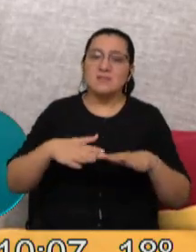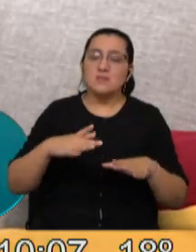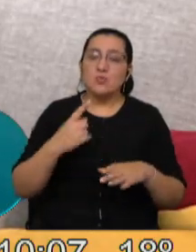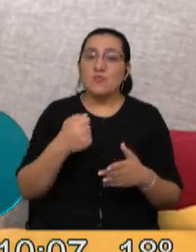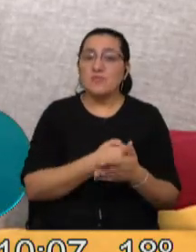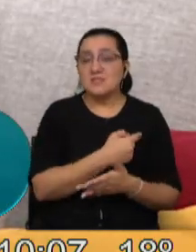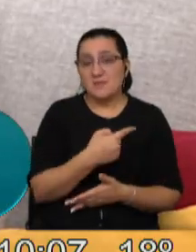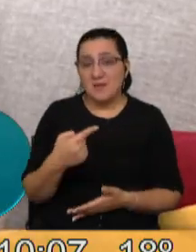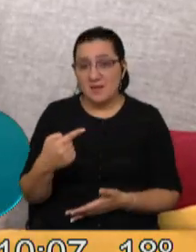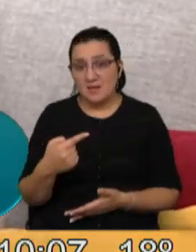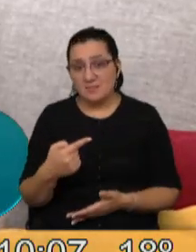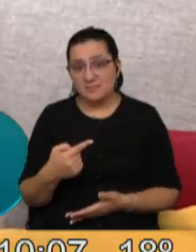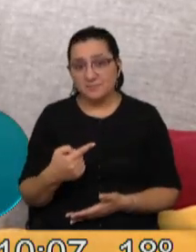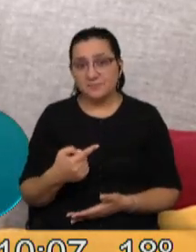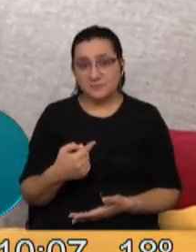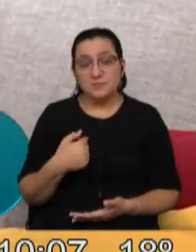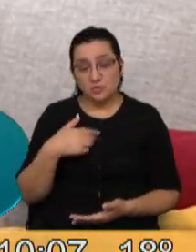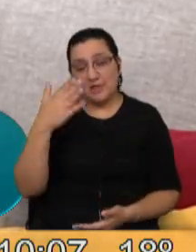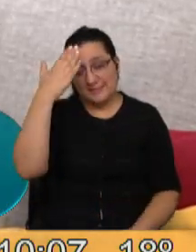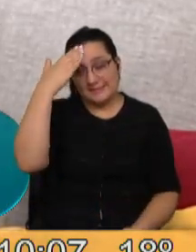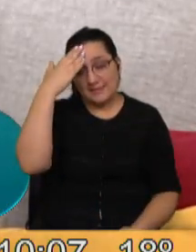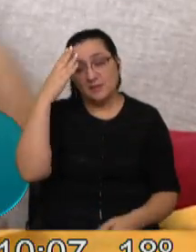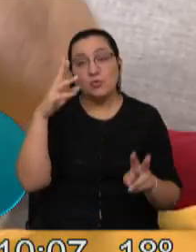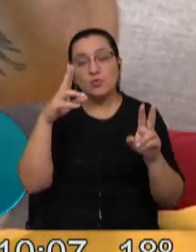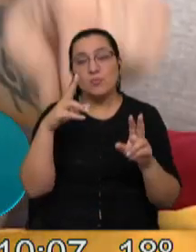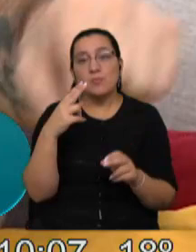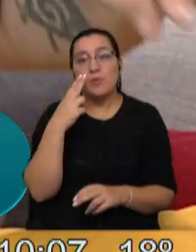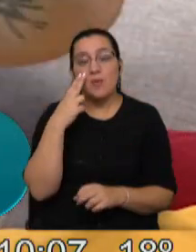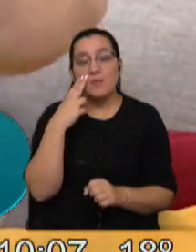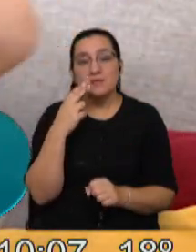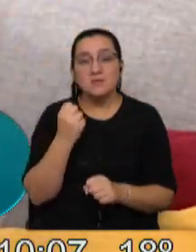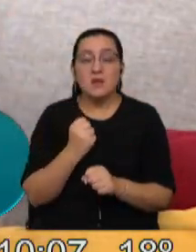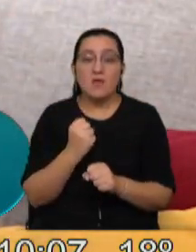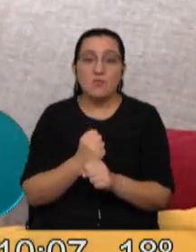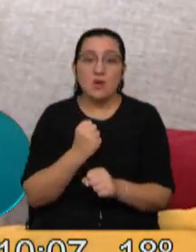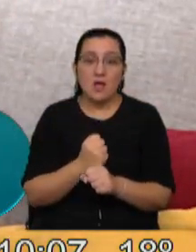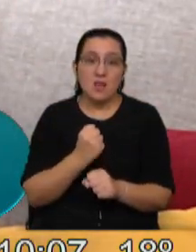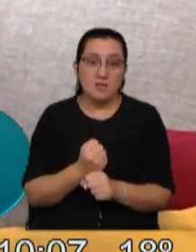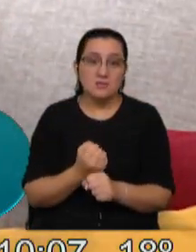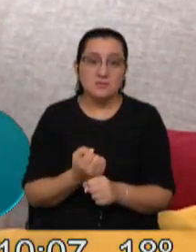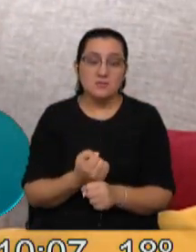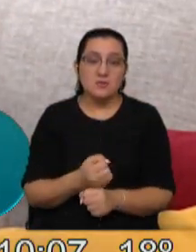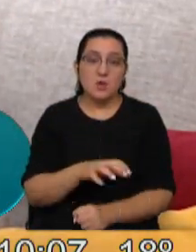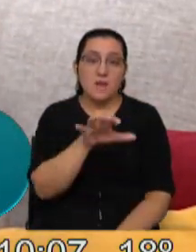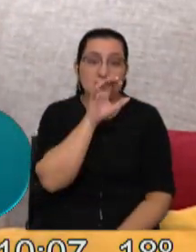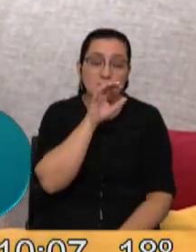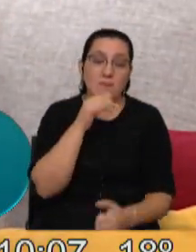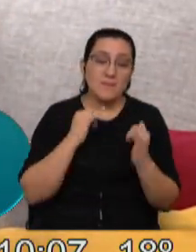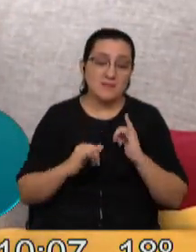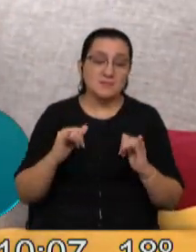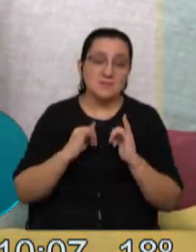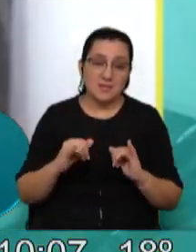semana, porque entiendo que las cuestiones laborales y demás, y es, se saca el perro a pasear, el caminar en el